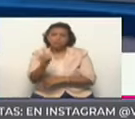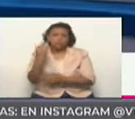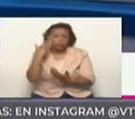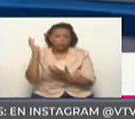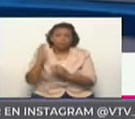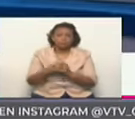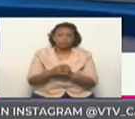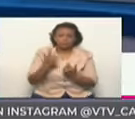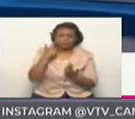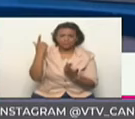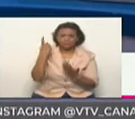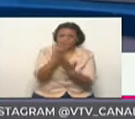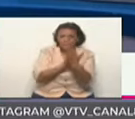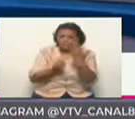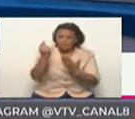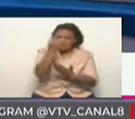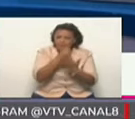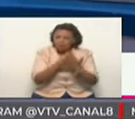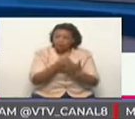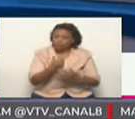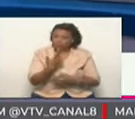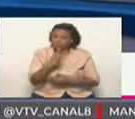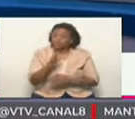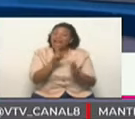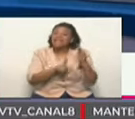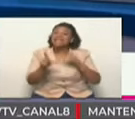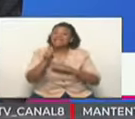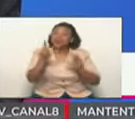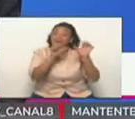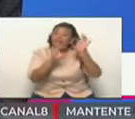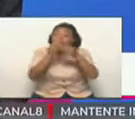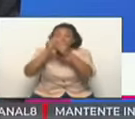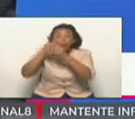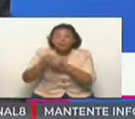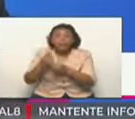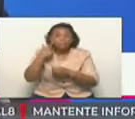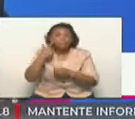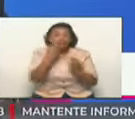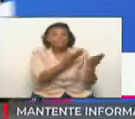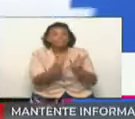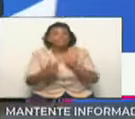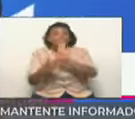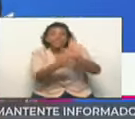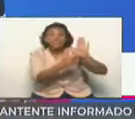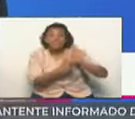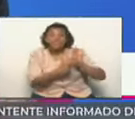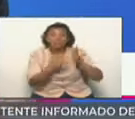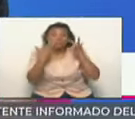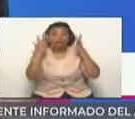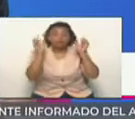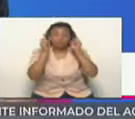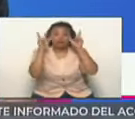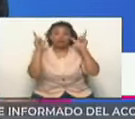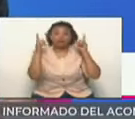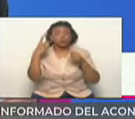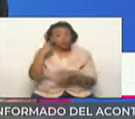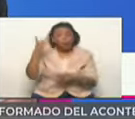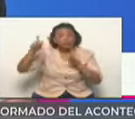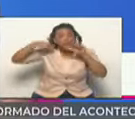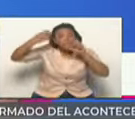¿Ah? Sí mismo, sí. Excelente, licenciado en Biología Marina, porque nos vino a presentar algo maravilloso que ya ustedes